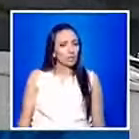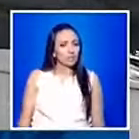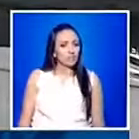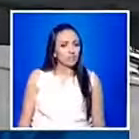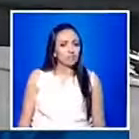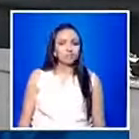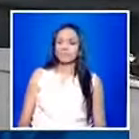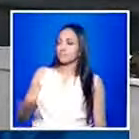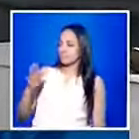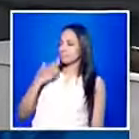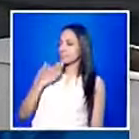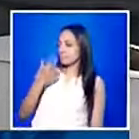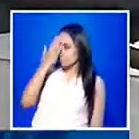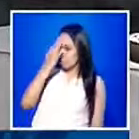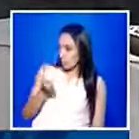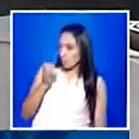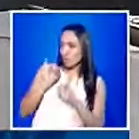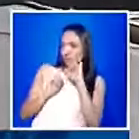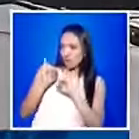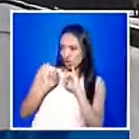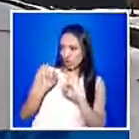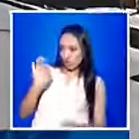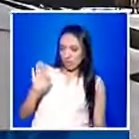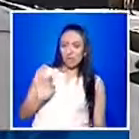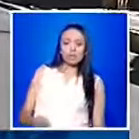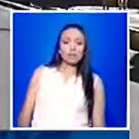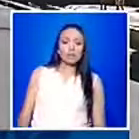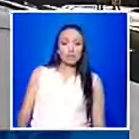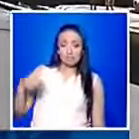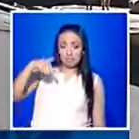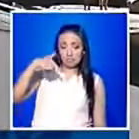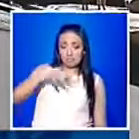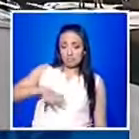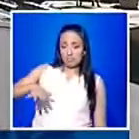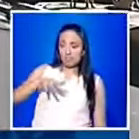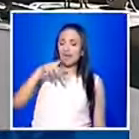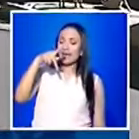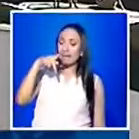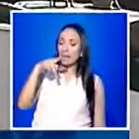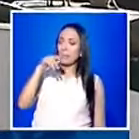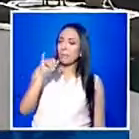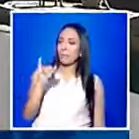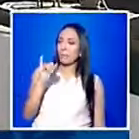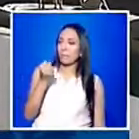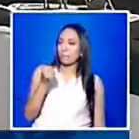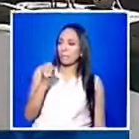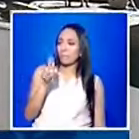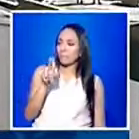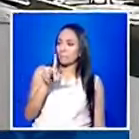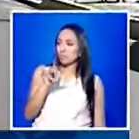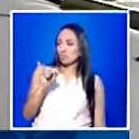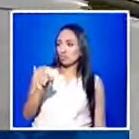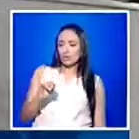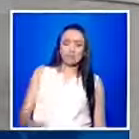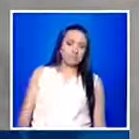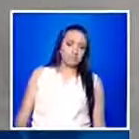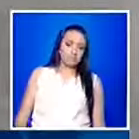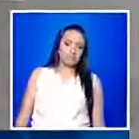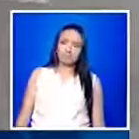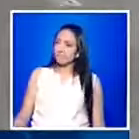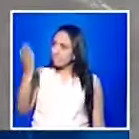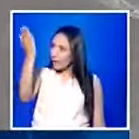Muchas gracias por haber venido acá a nuestro barrio. Como siempre, reclamando del agua, son incompetentes estos